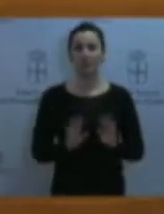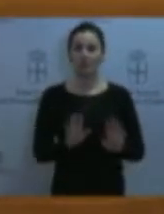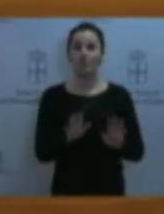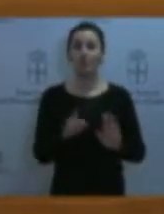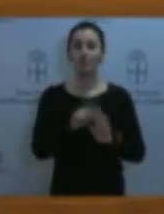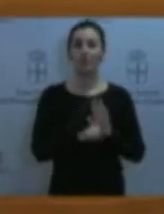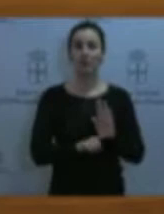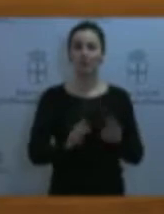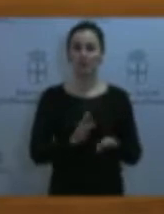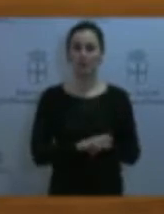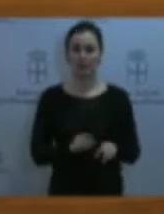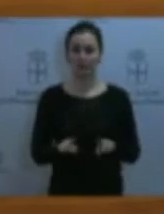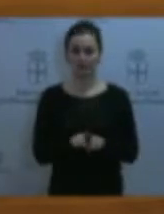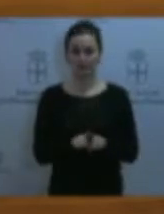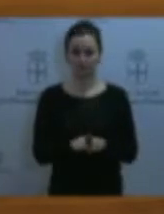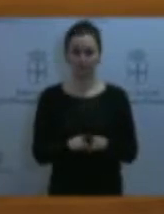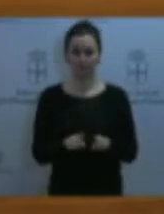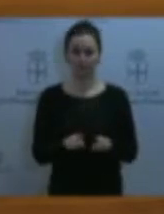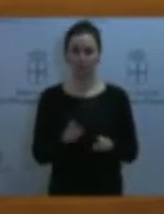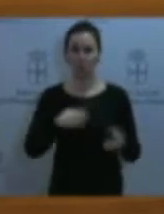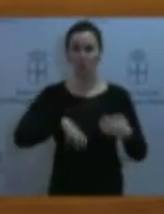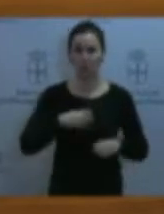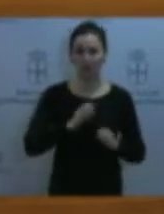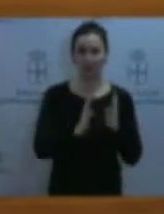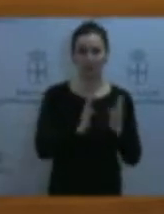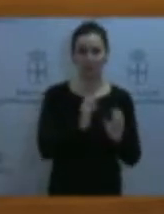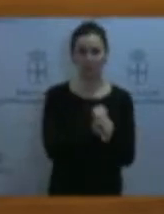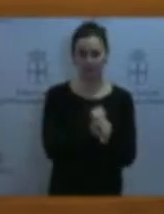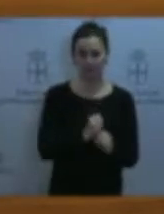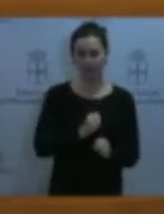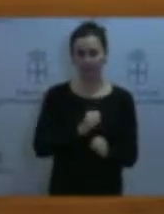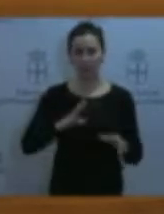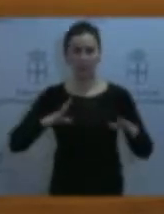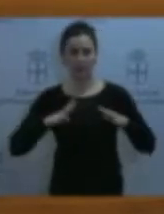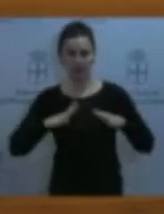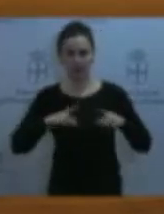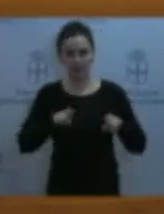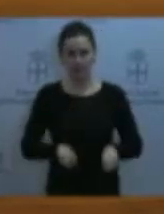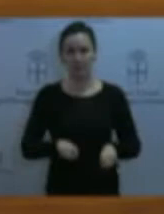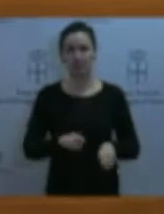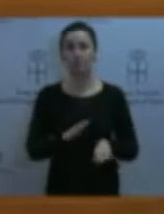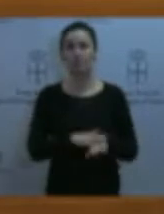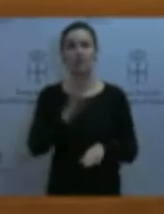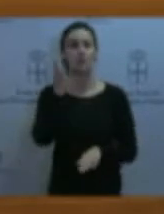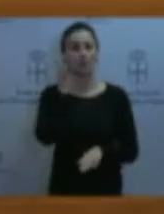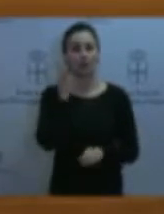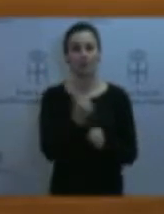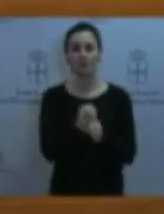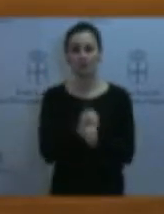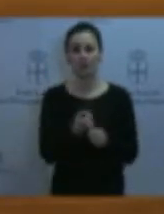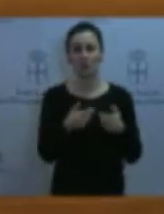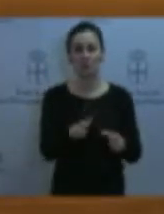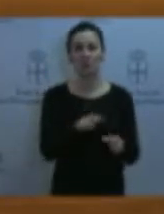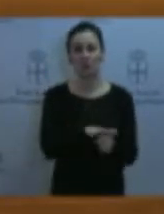incapacidades temporales, vacaciones, descansos, que para las mujeres que trabajan en estos sectores, en las zonas rurales, son muy especiales y